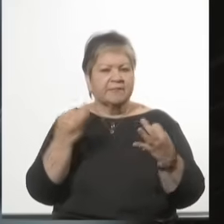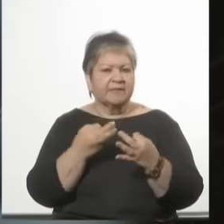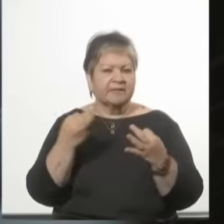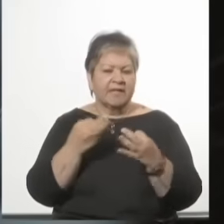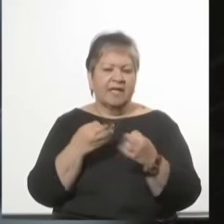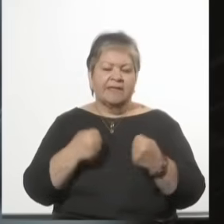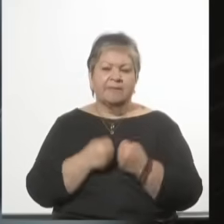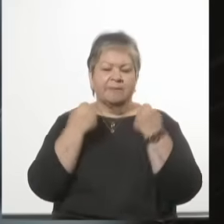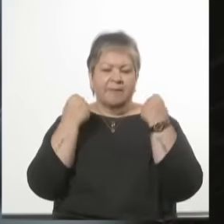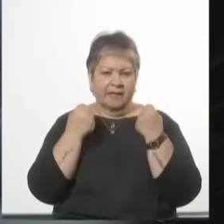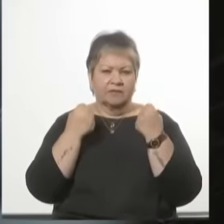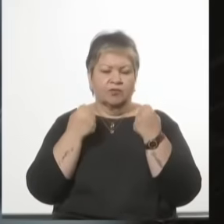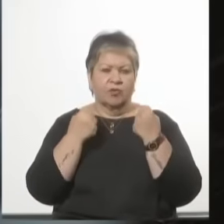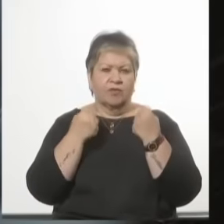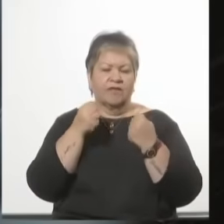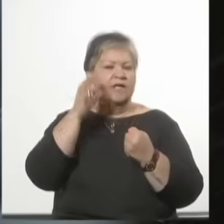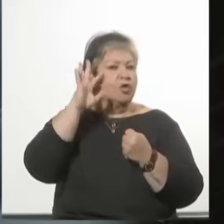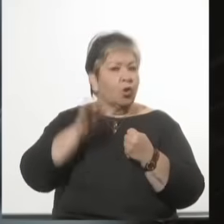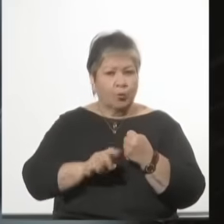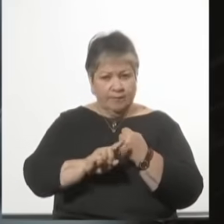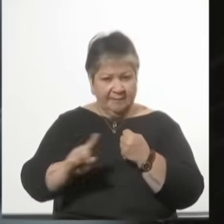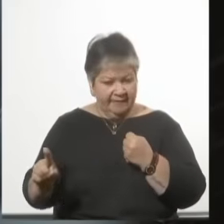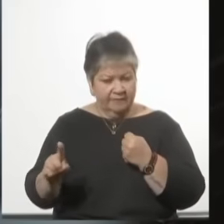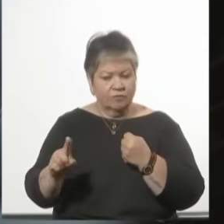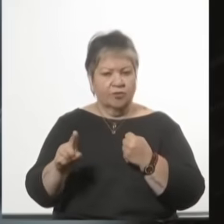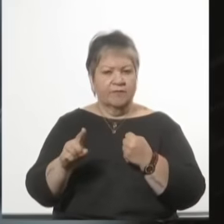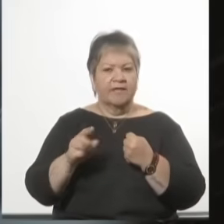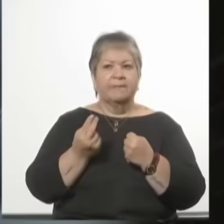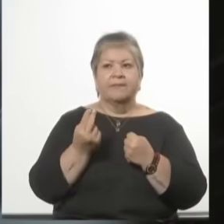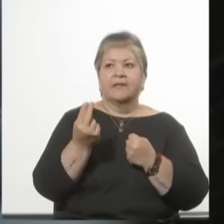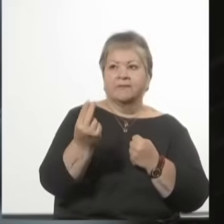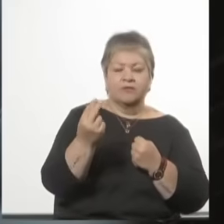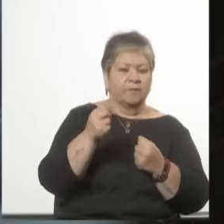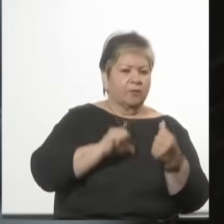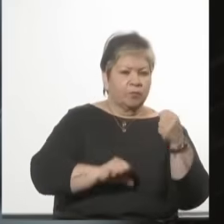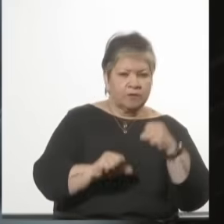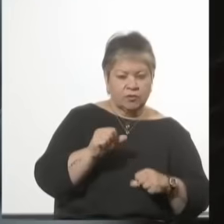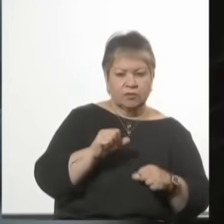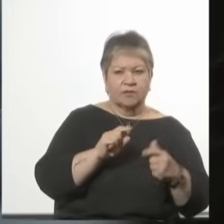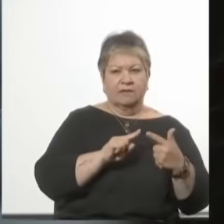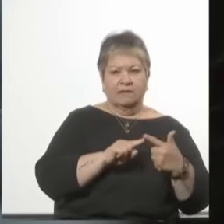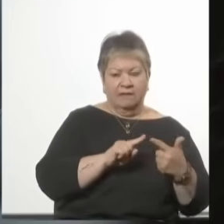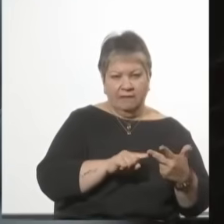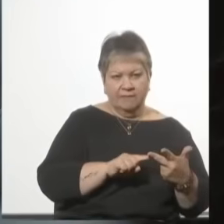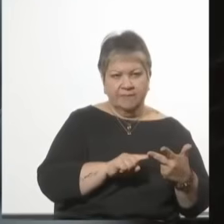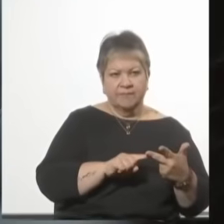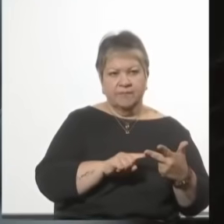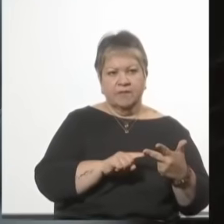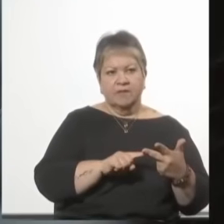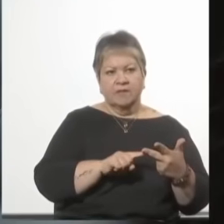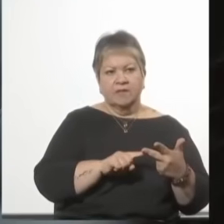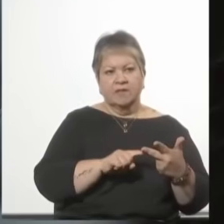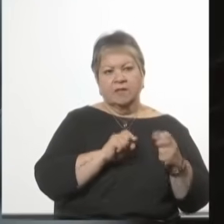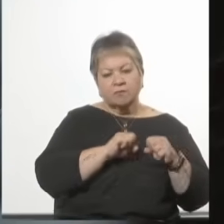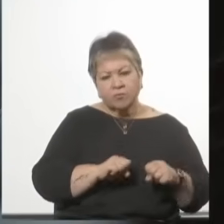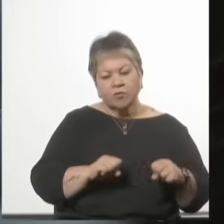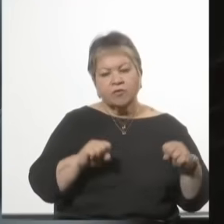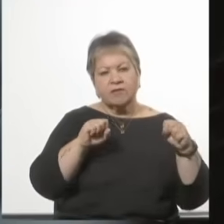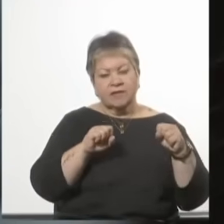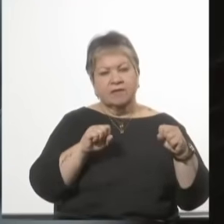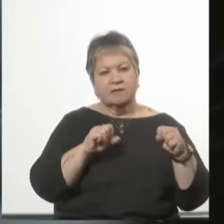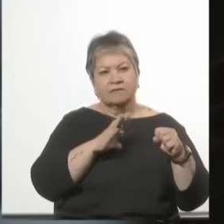el impacto dañoso del incumplimiento, tanto en los perjuicios directos que podrían producirse